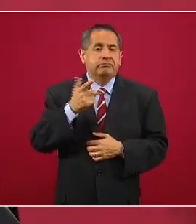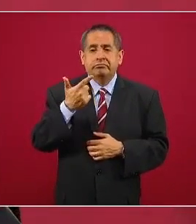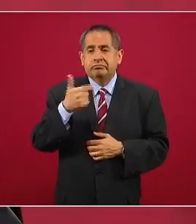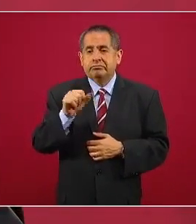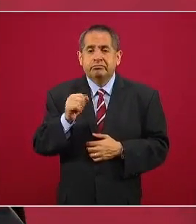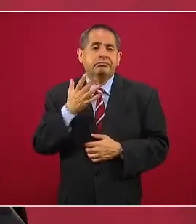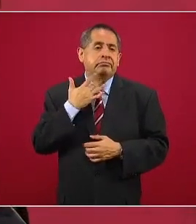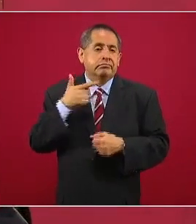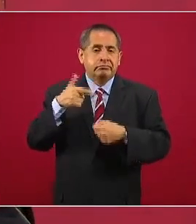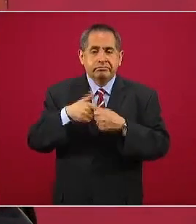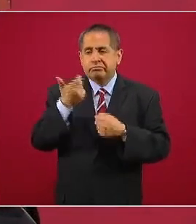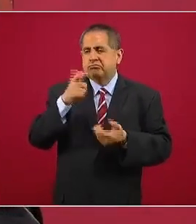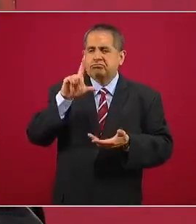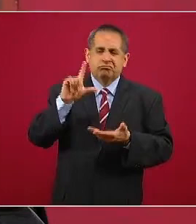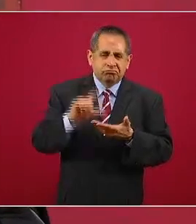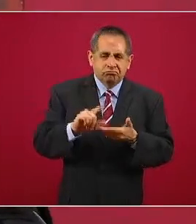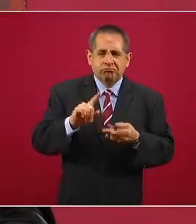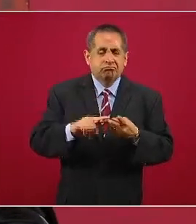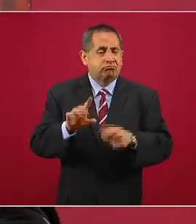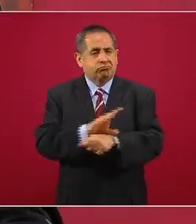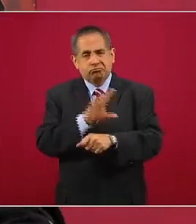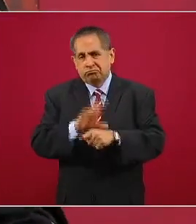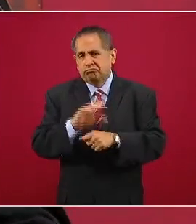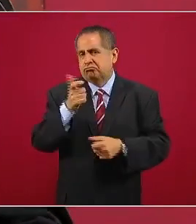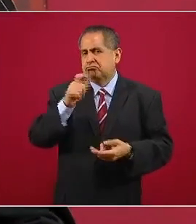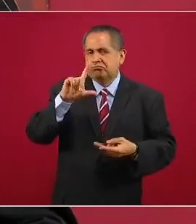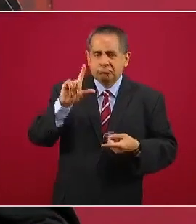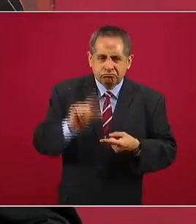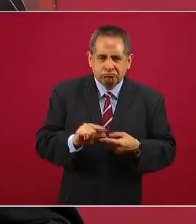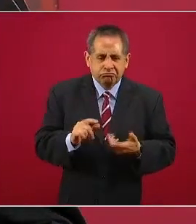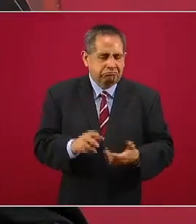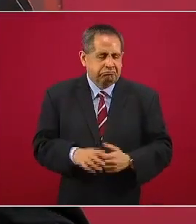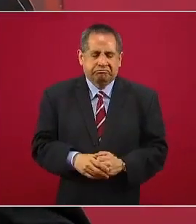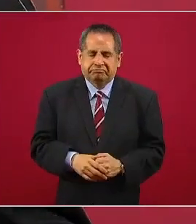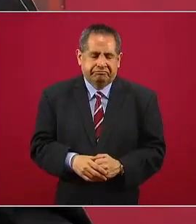gasolinas, de la luz,